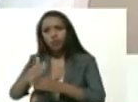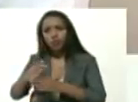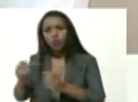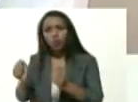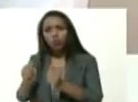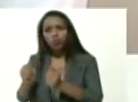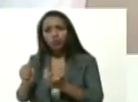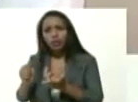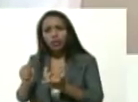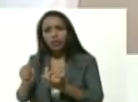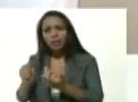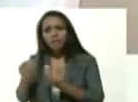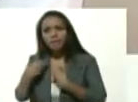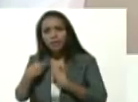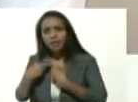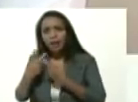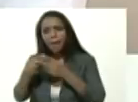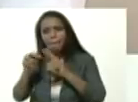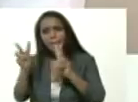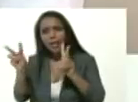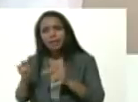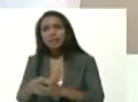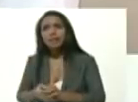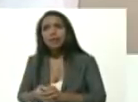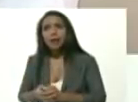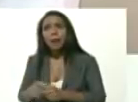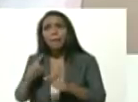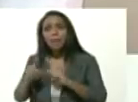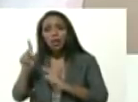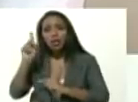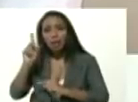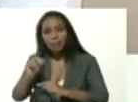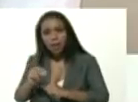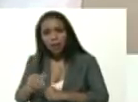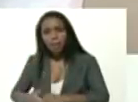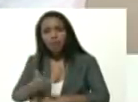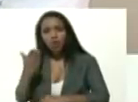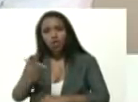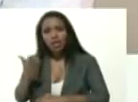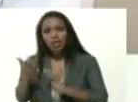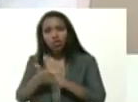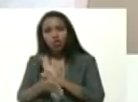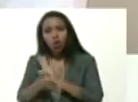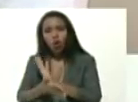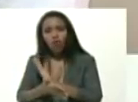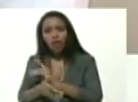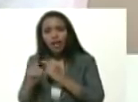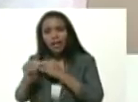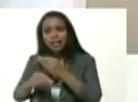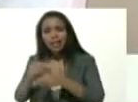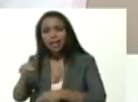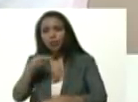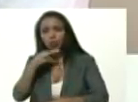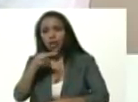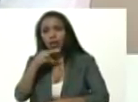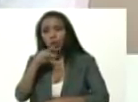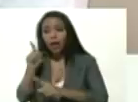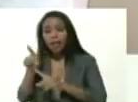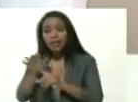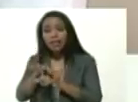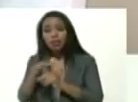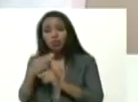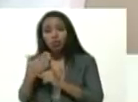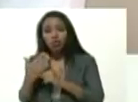que nos permitan convivir en sana paz. Pero también es importante, presidente, sobre esa reflexión que le hacía a su nieto, que en esta